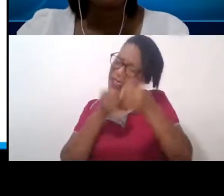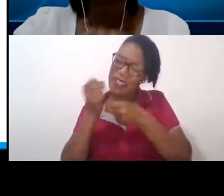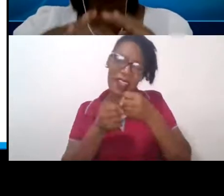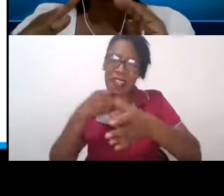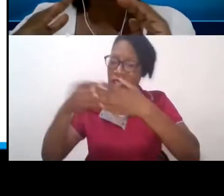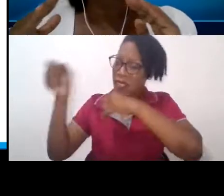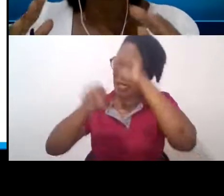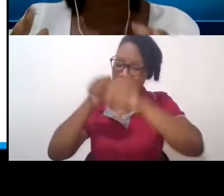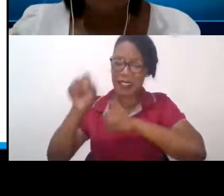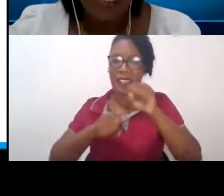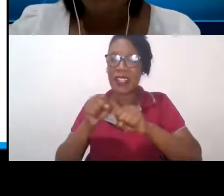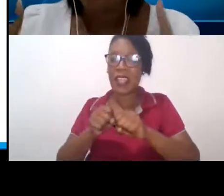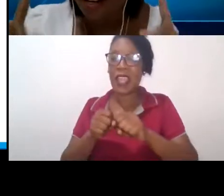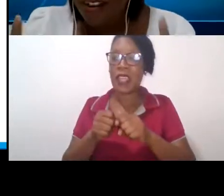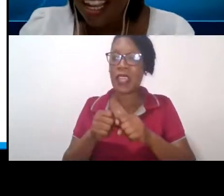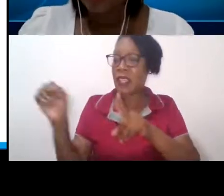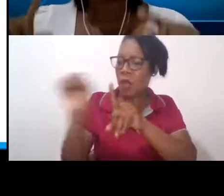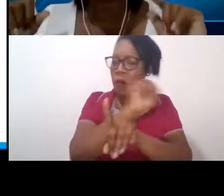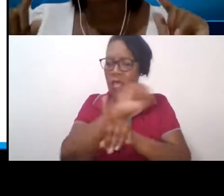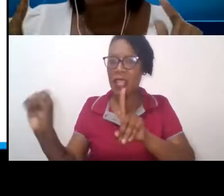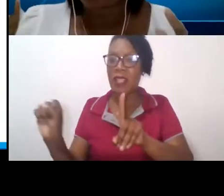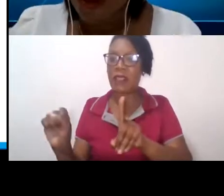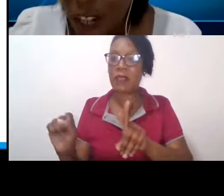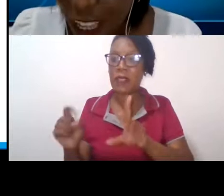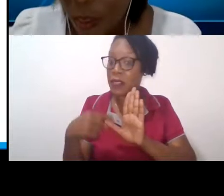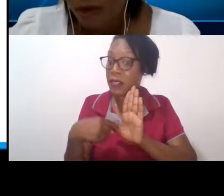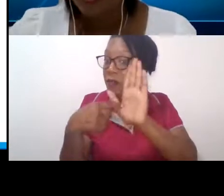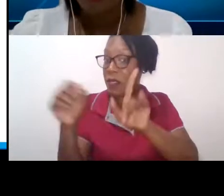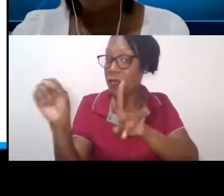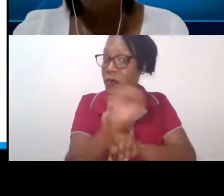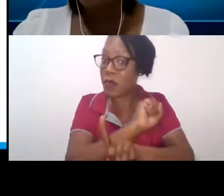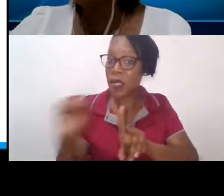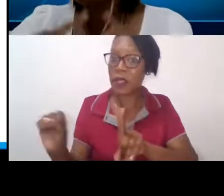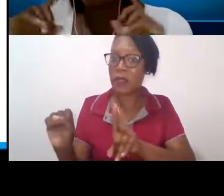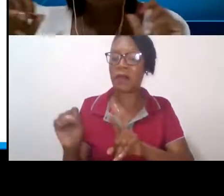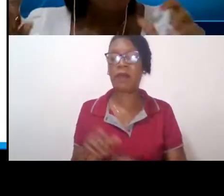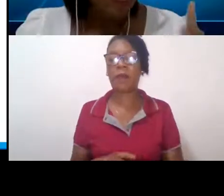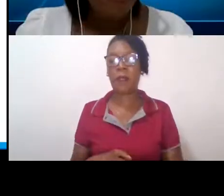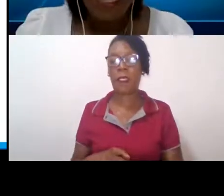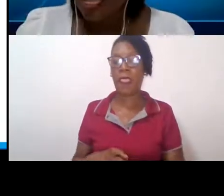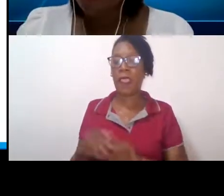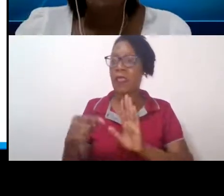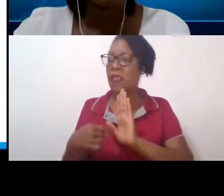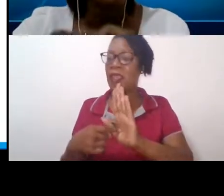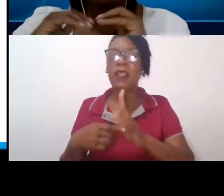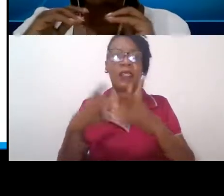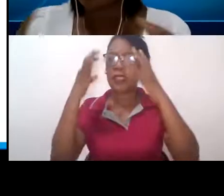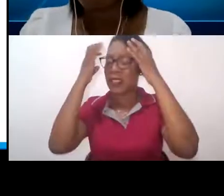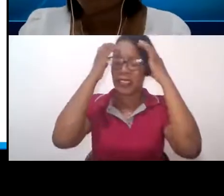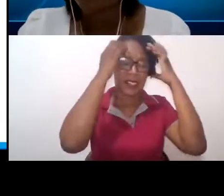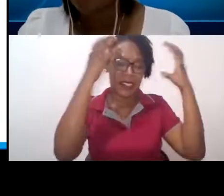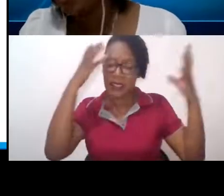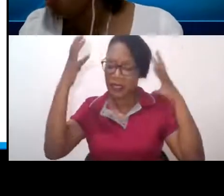mano y se mostró violento. Oigan lo que le dije, se mostró violento, se mostró alterado, se